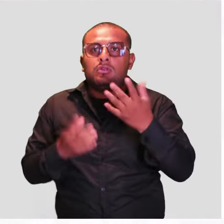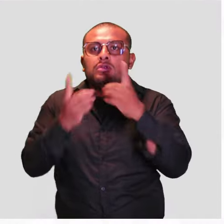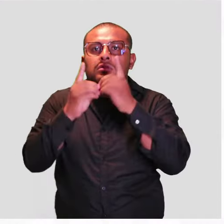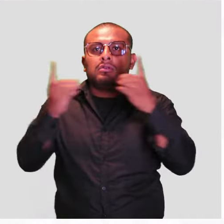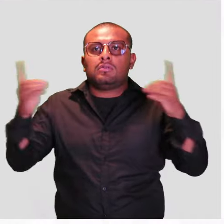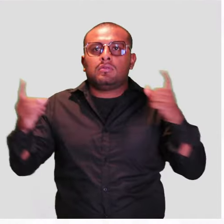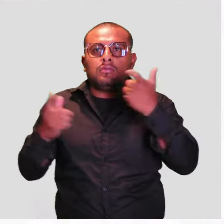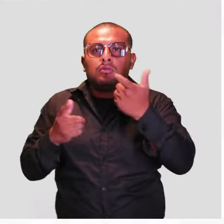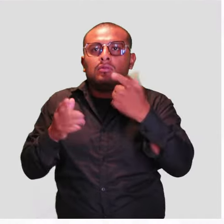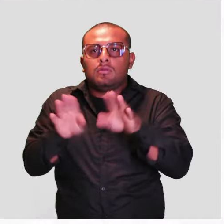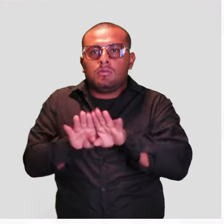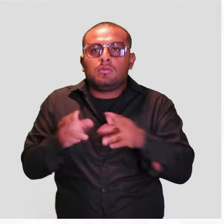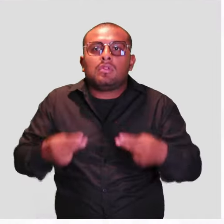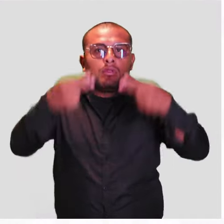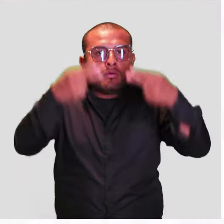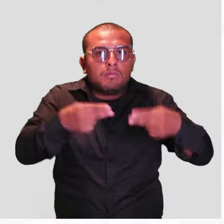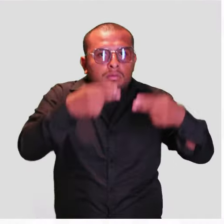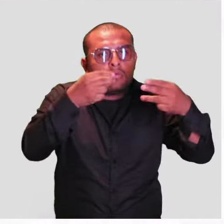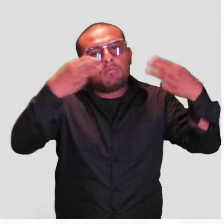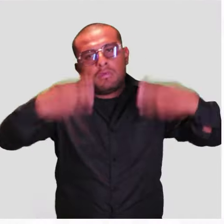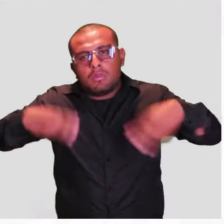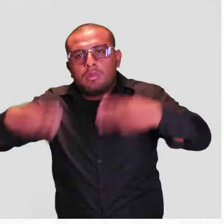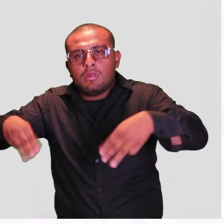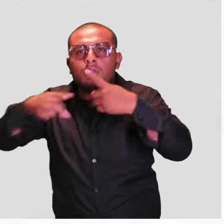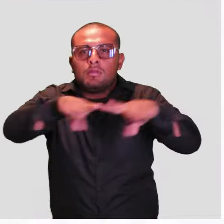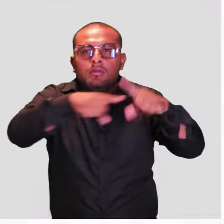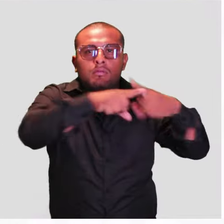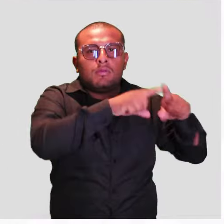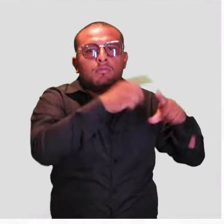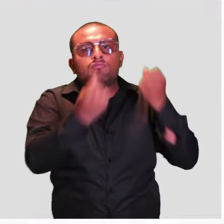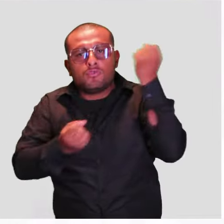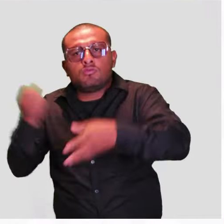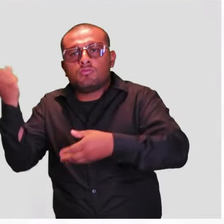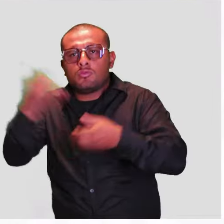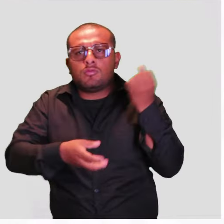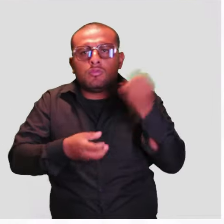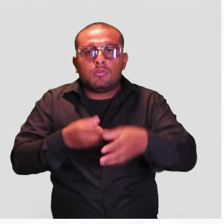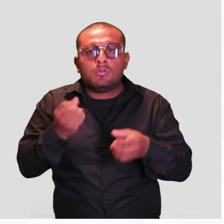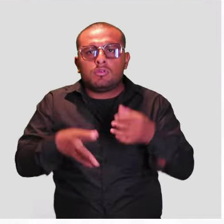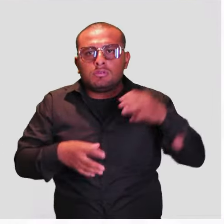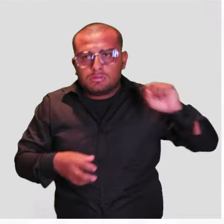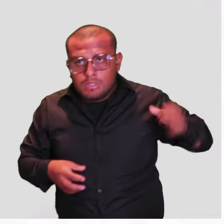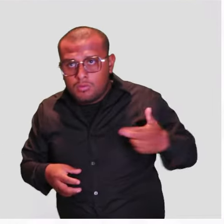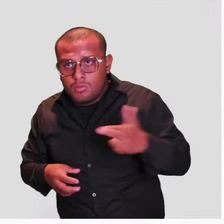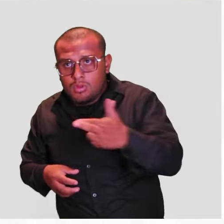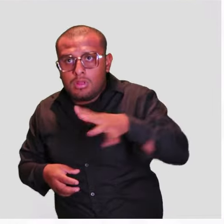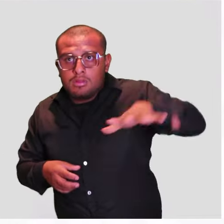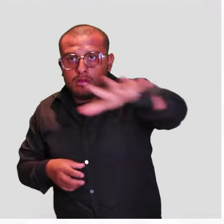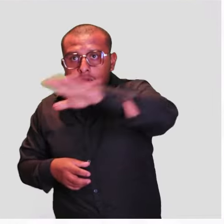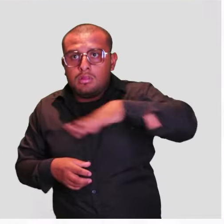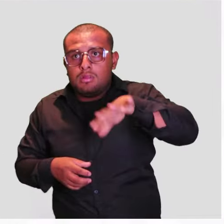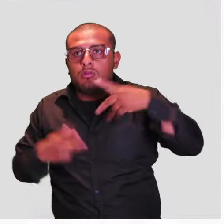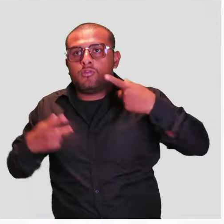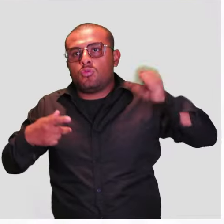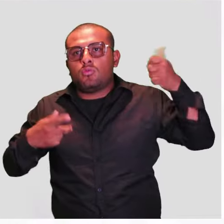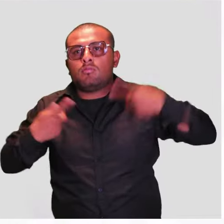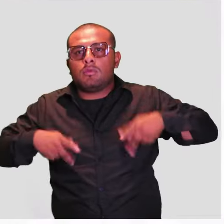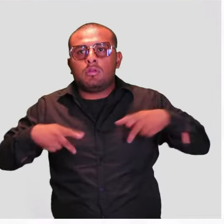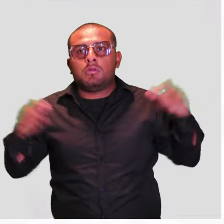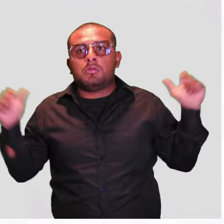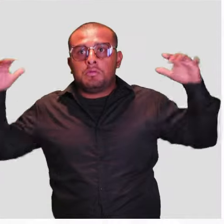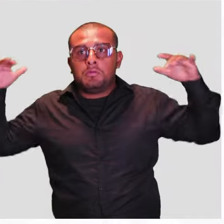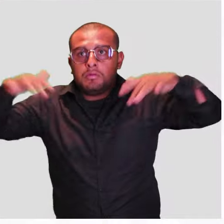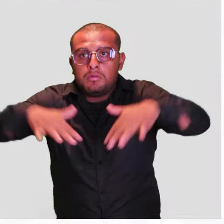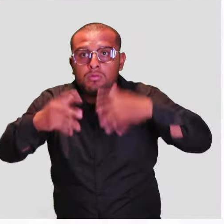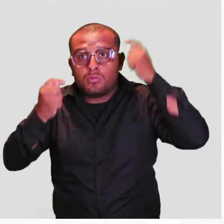comerciantes y emprendedores bajo un programa de difusión hacia el exterior que promueva la afluencia en San Juan del Río, detonando su potencial natural mediante el turismo de